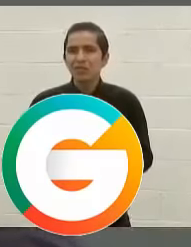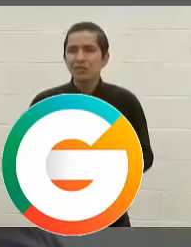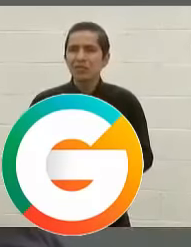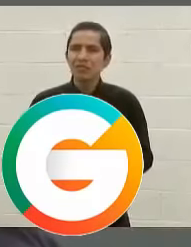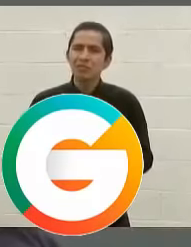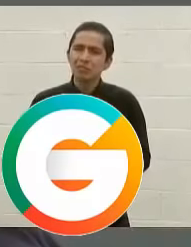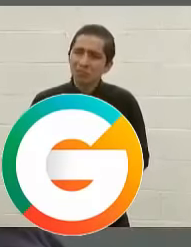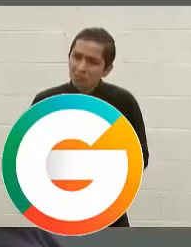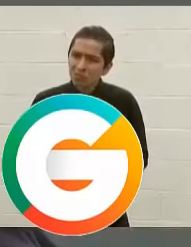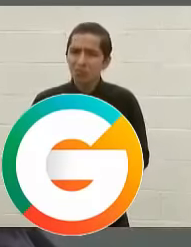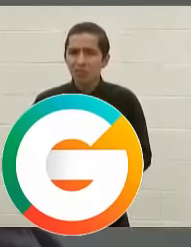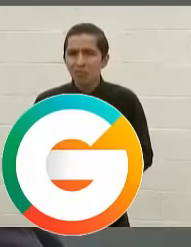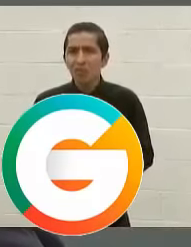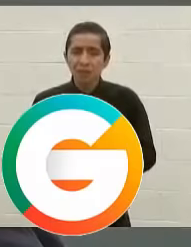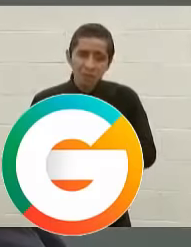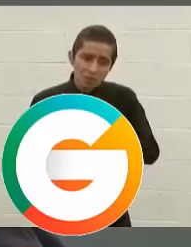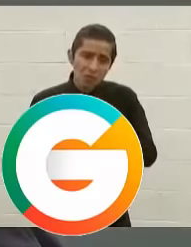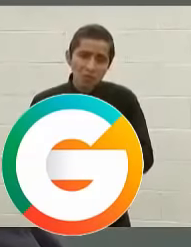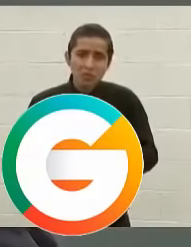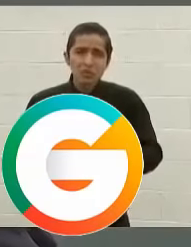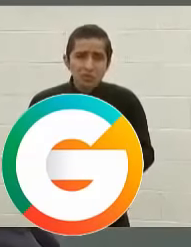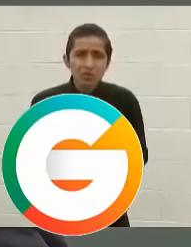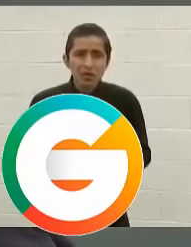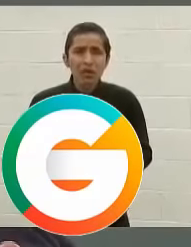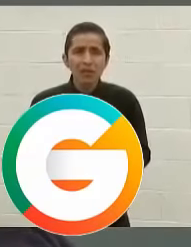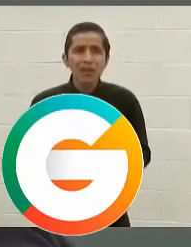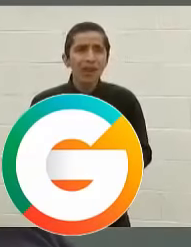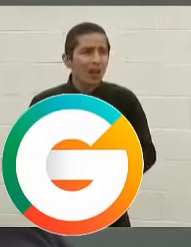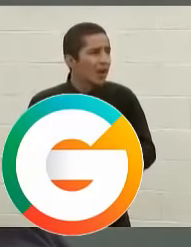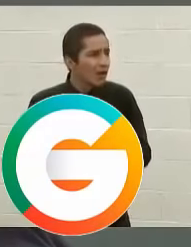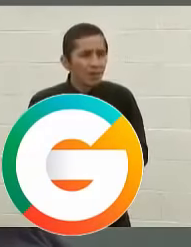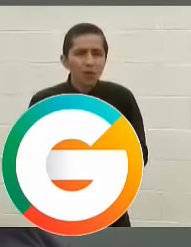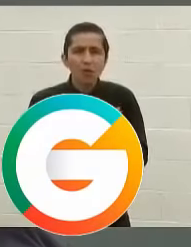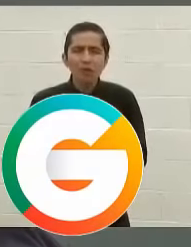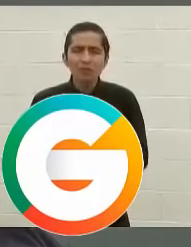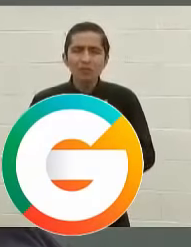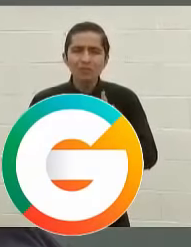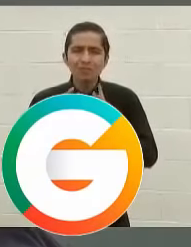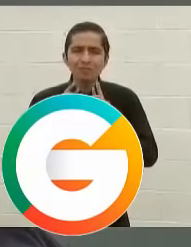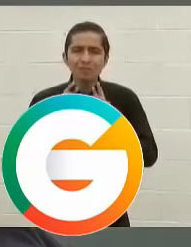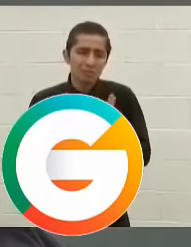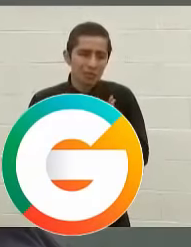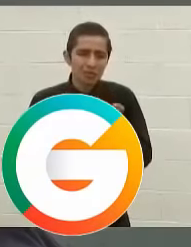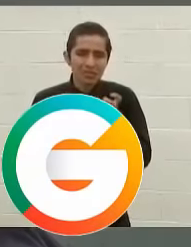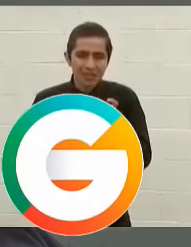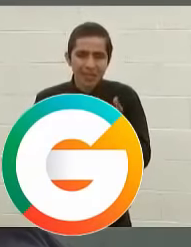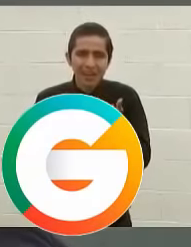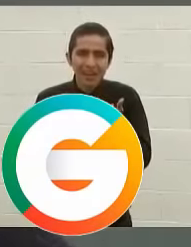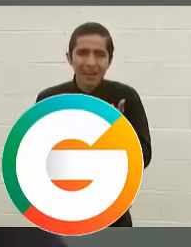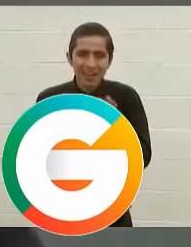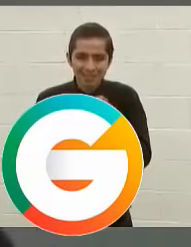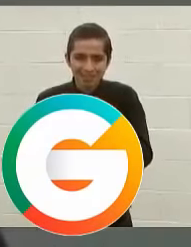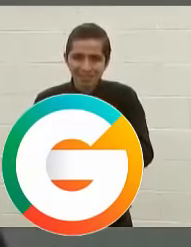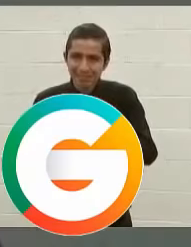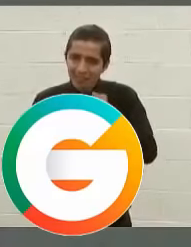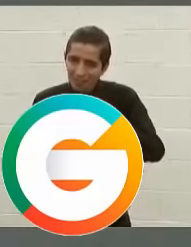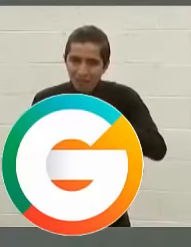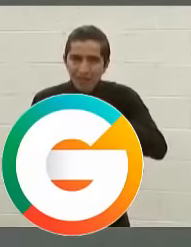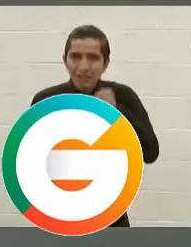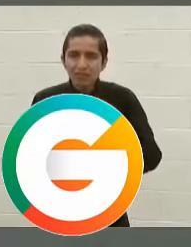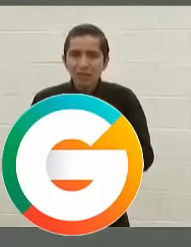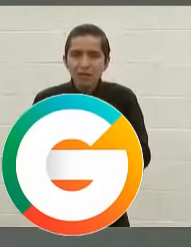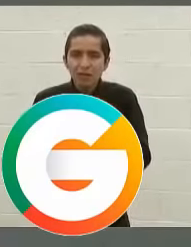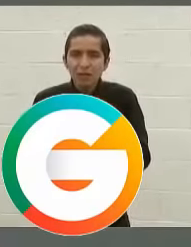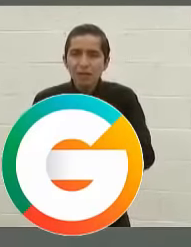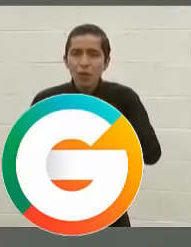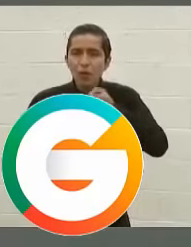Bueno, es posible, una de las primeras hipótesis de la investigación